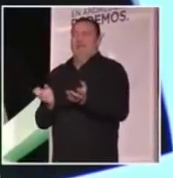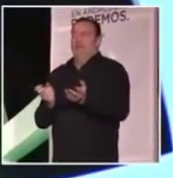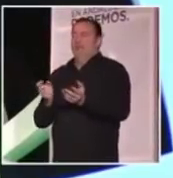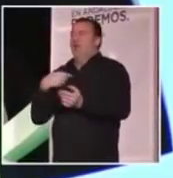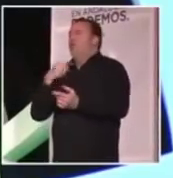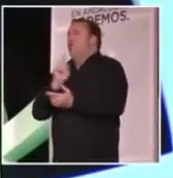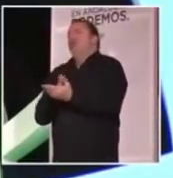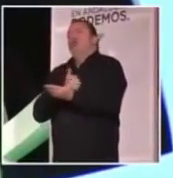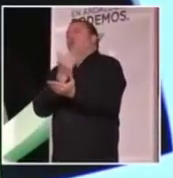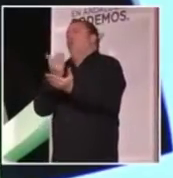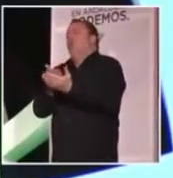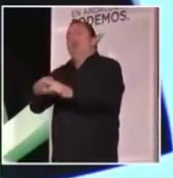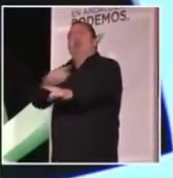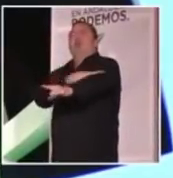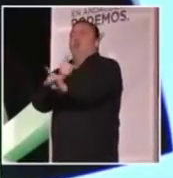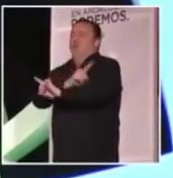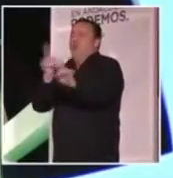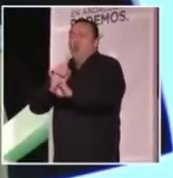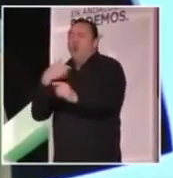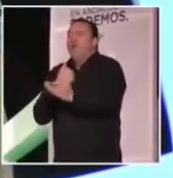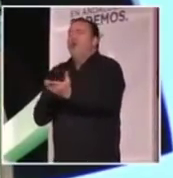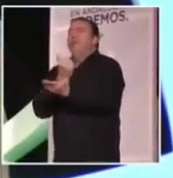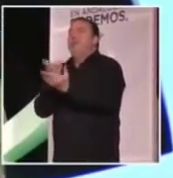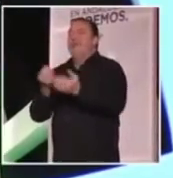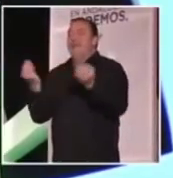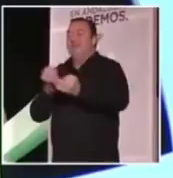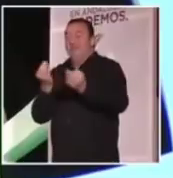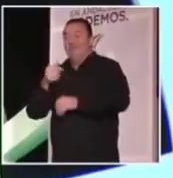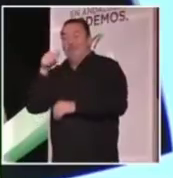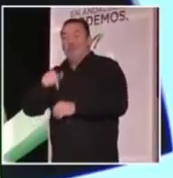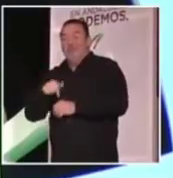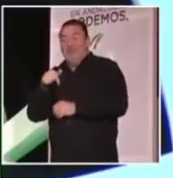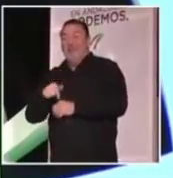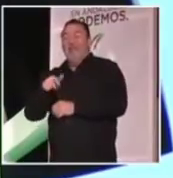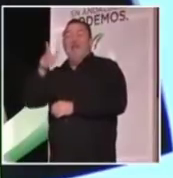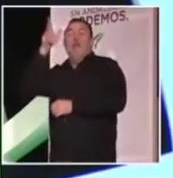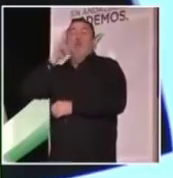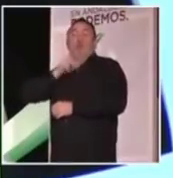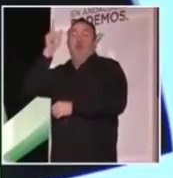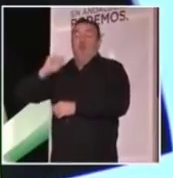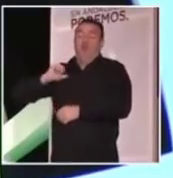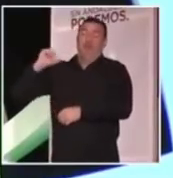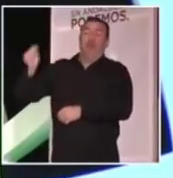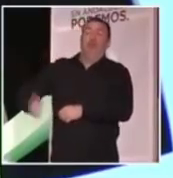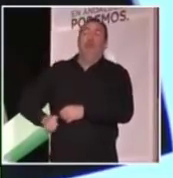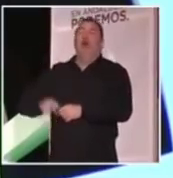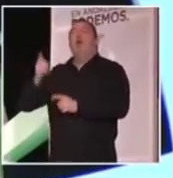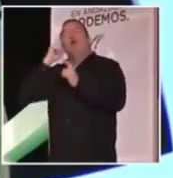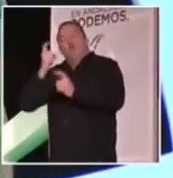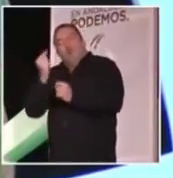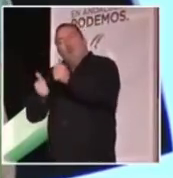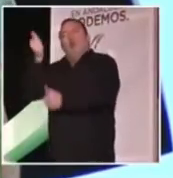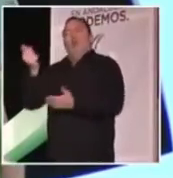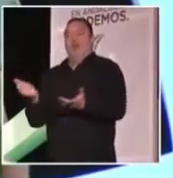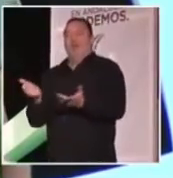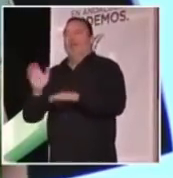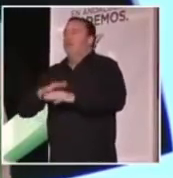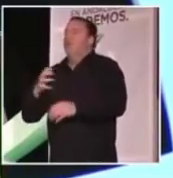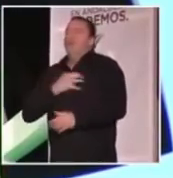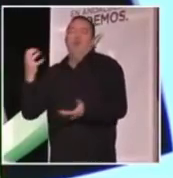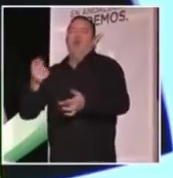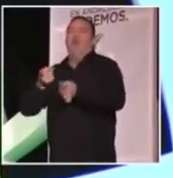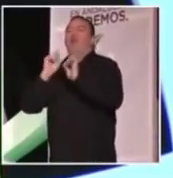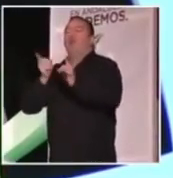estamos pidiendo la luna, estamos pidiendo que esa minoría de privilegiados que gana tanto se esfuerce un poco más, porque no puede ser